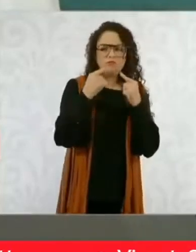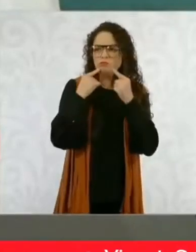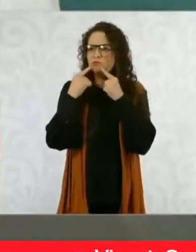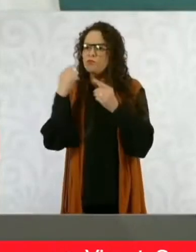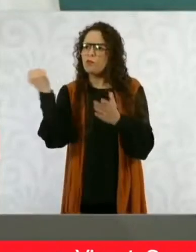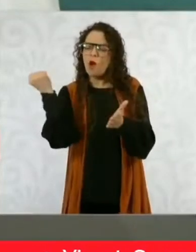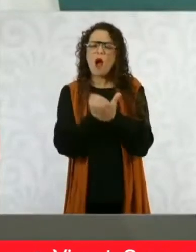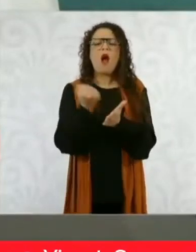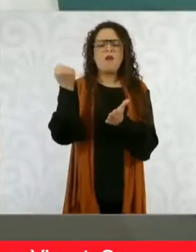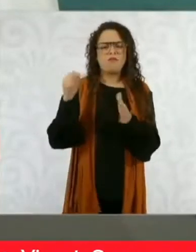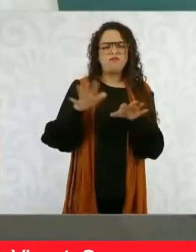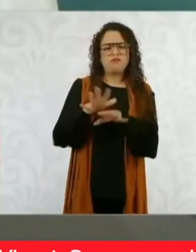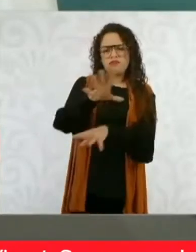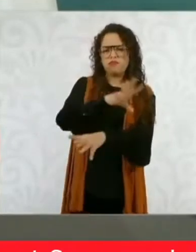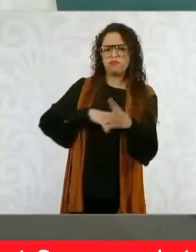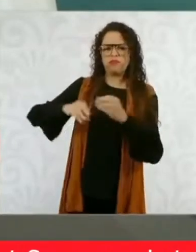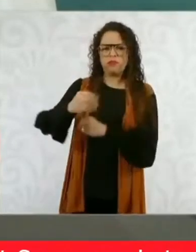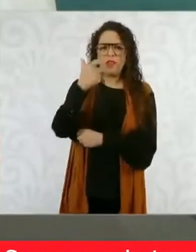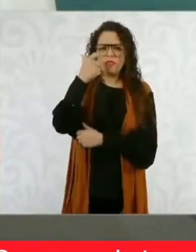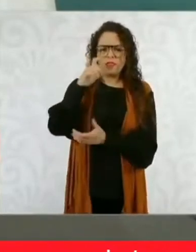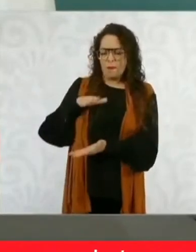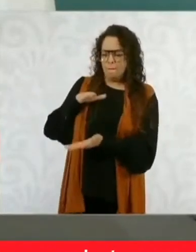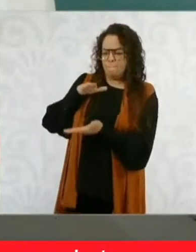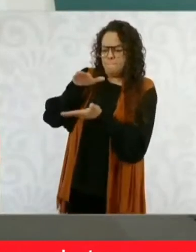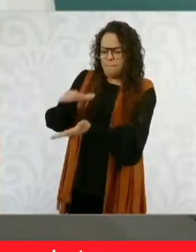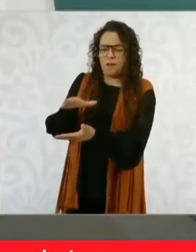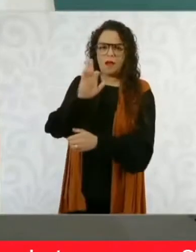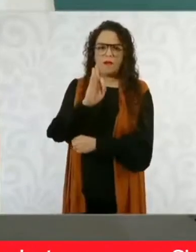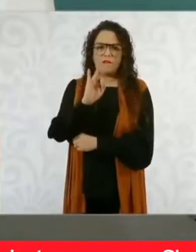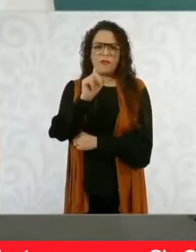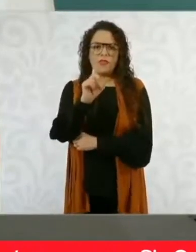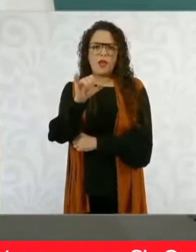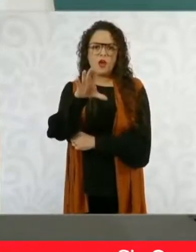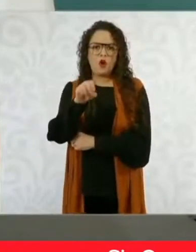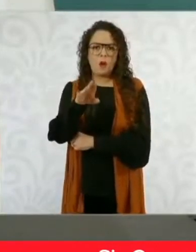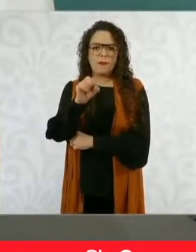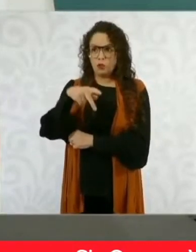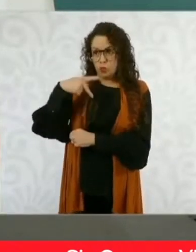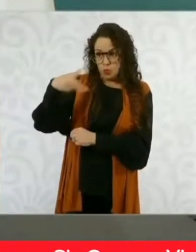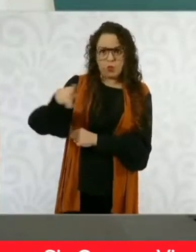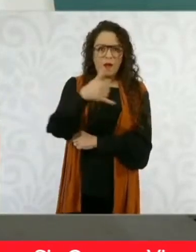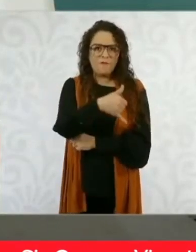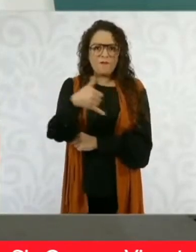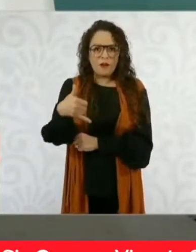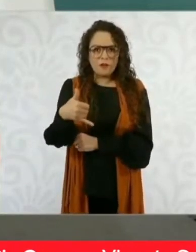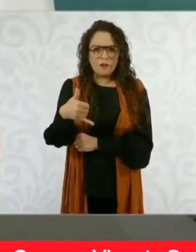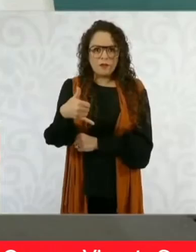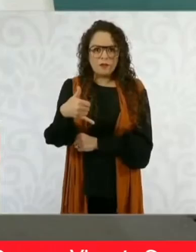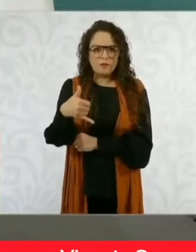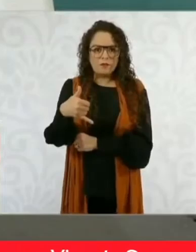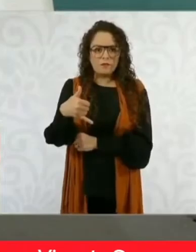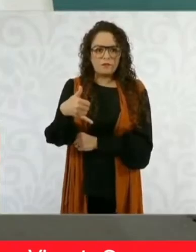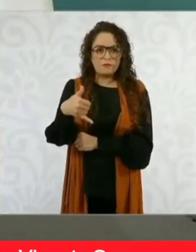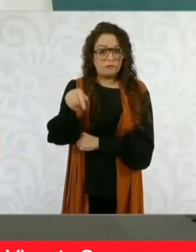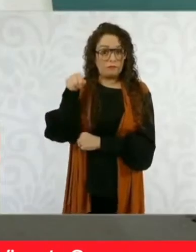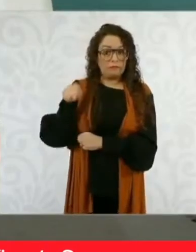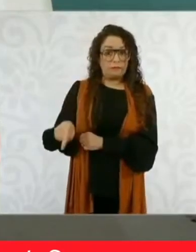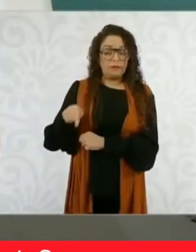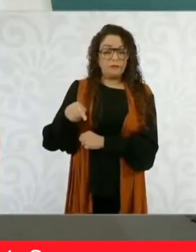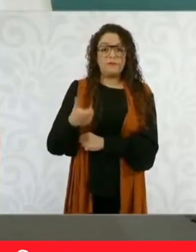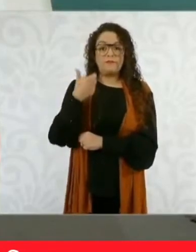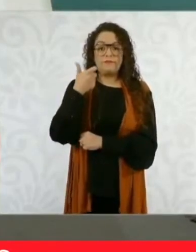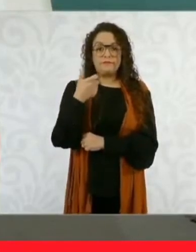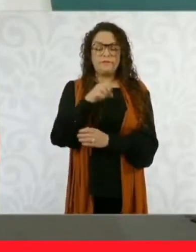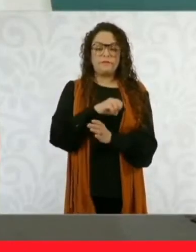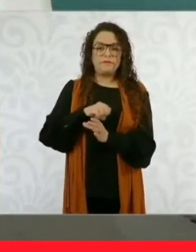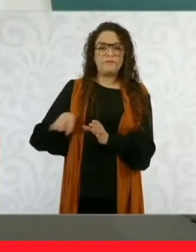fideicomiso que le pertenece al Infonavit. Ese fideicomiso genera recursos porque la información